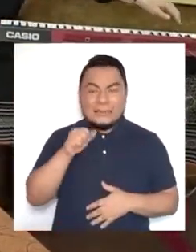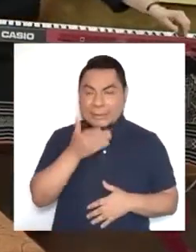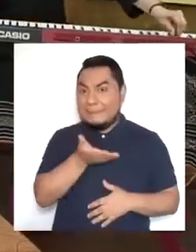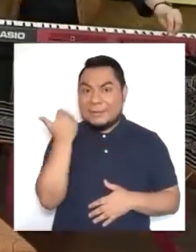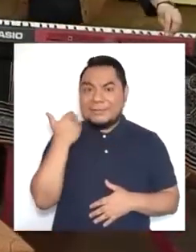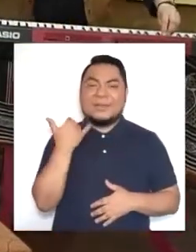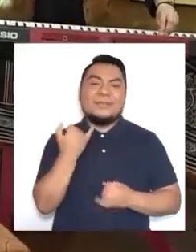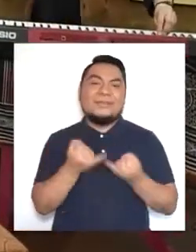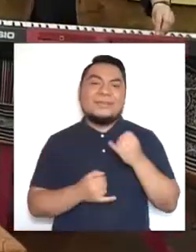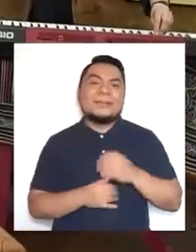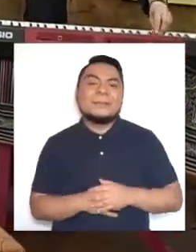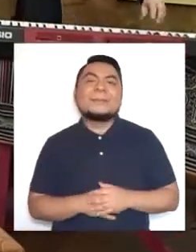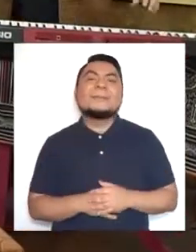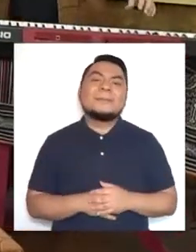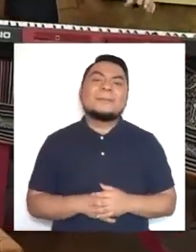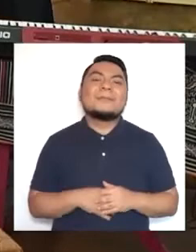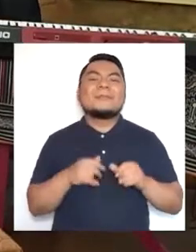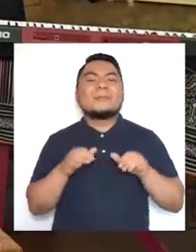Ahí va.